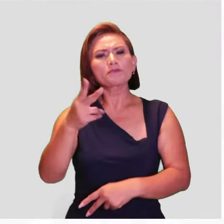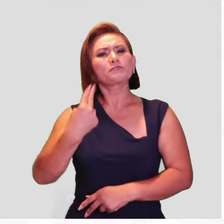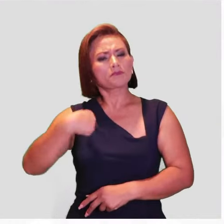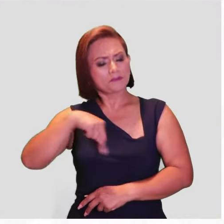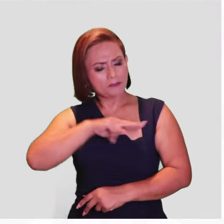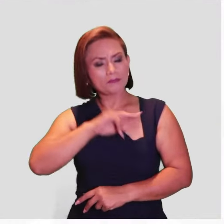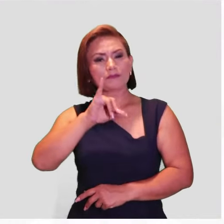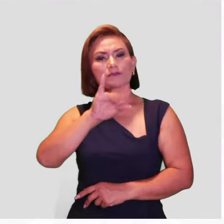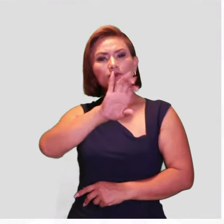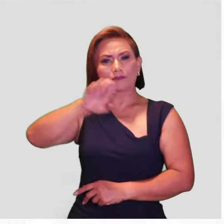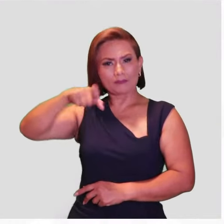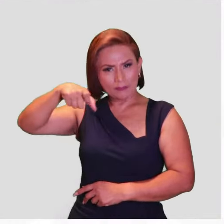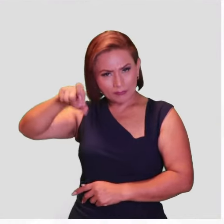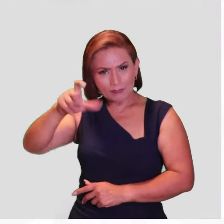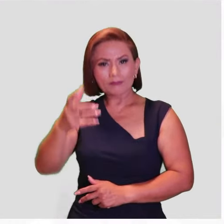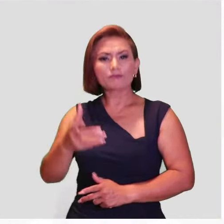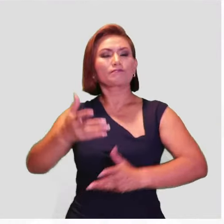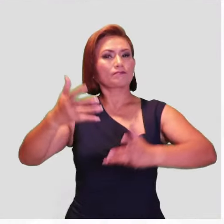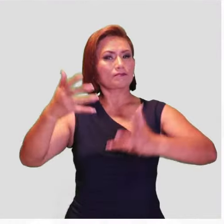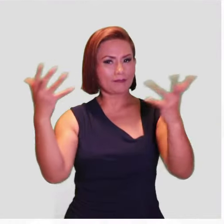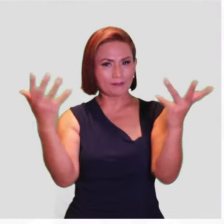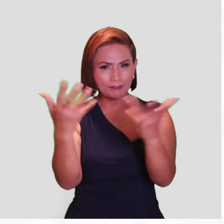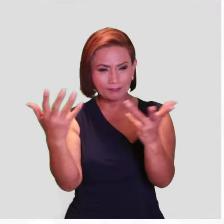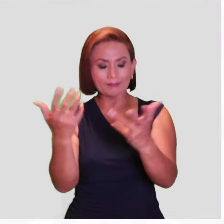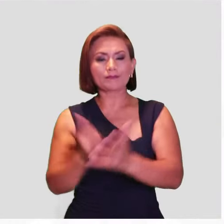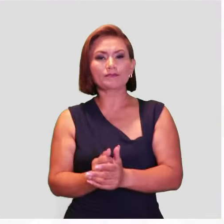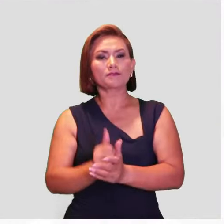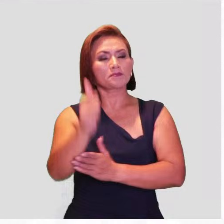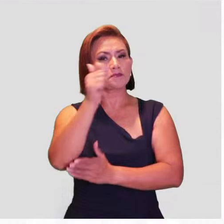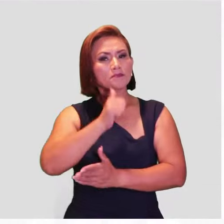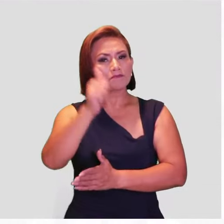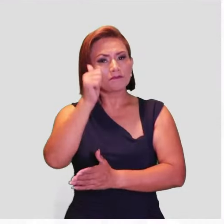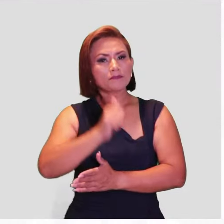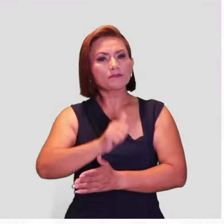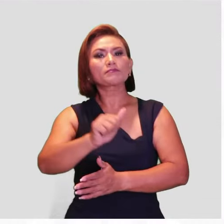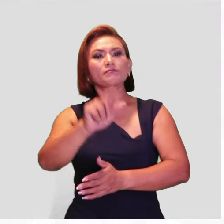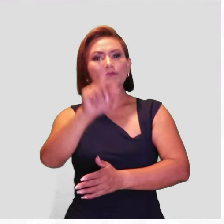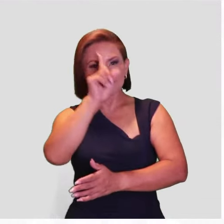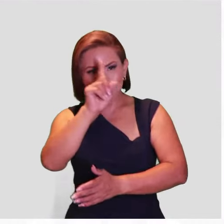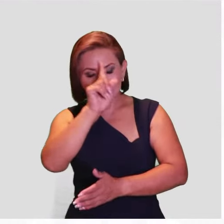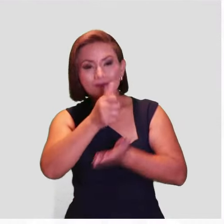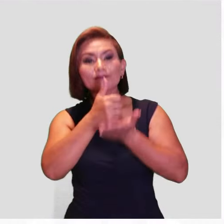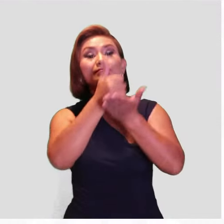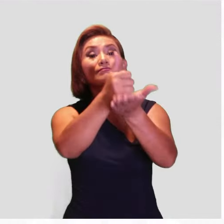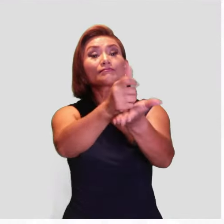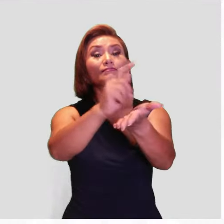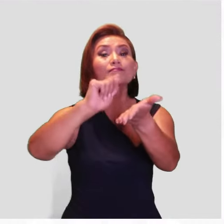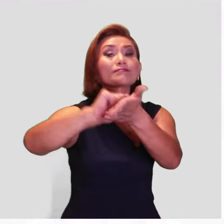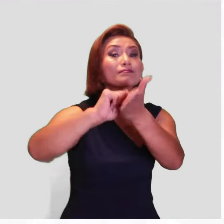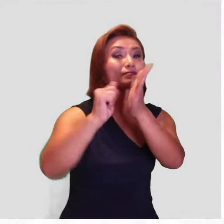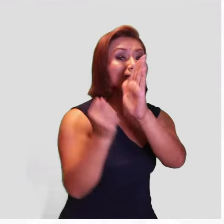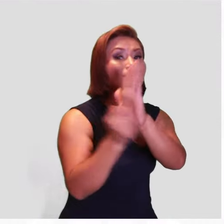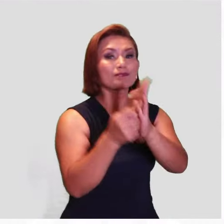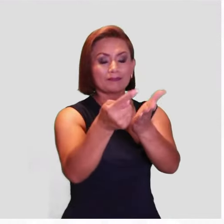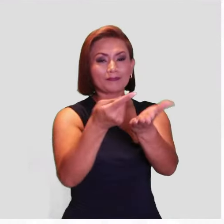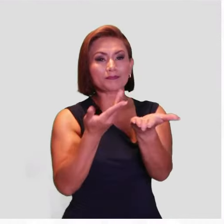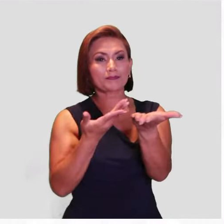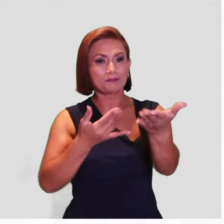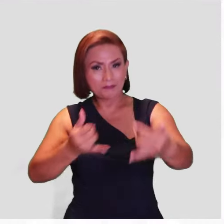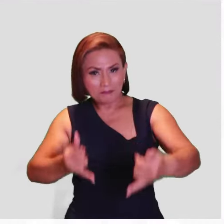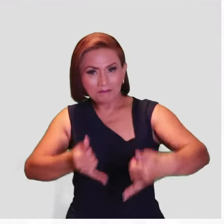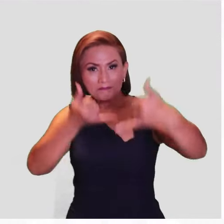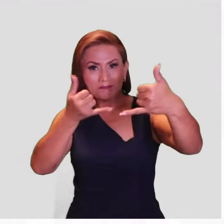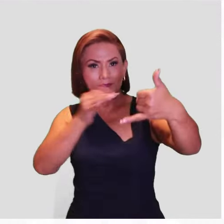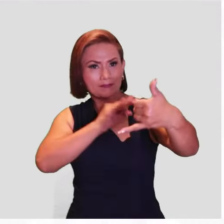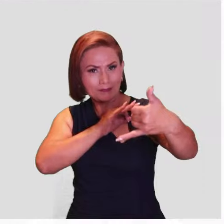Querétaro está brindando constantemente y está dispuesto a brindar el apoyo técnico necesario al equipo de todas las